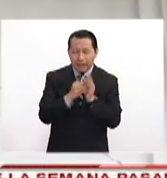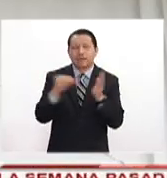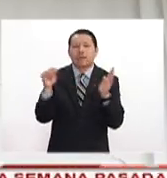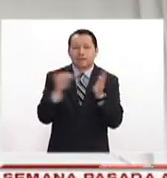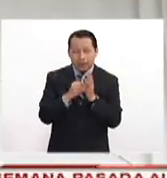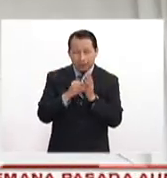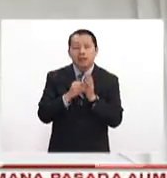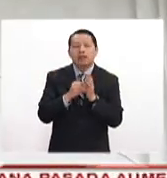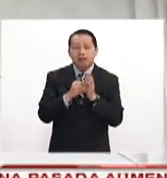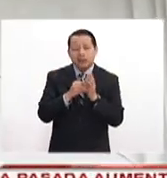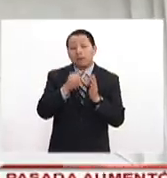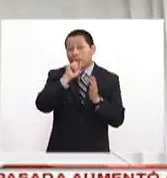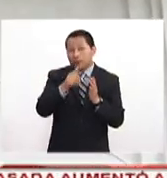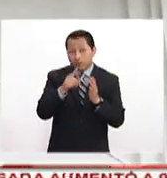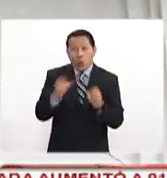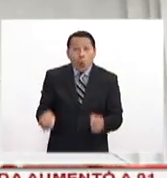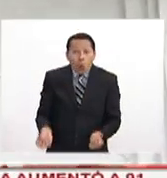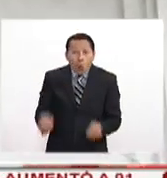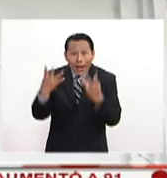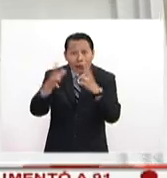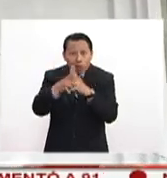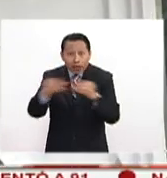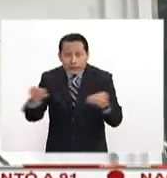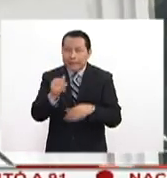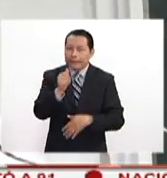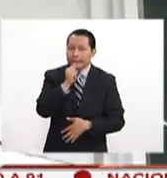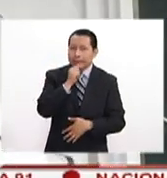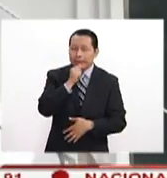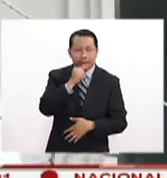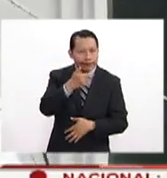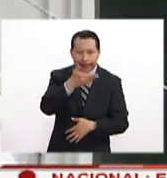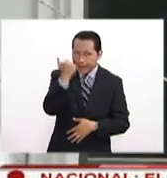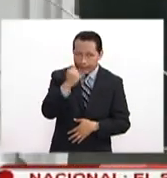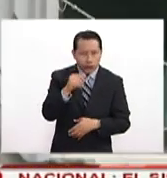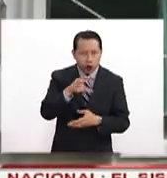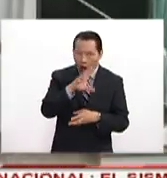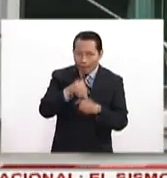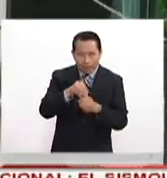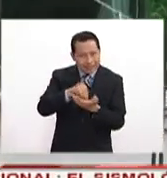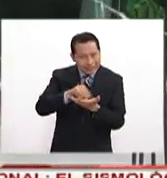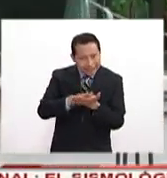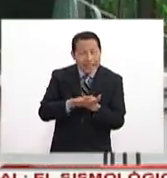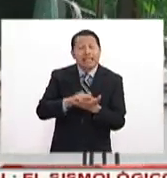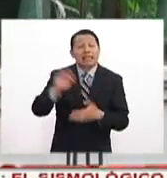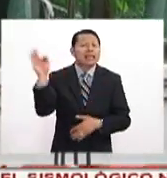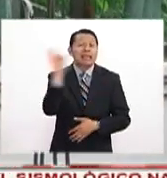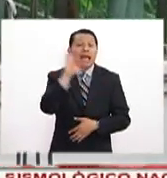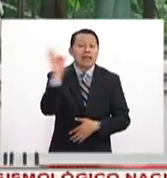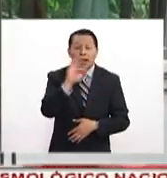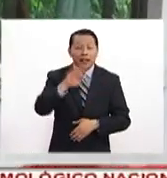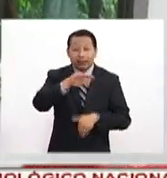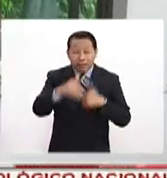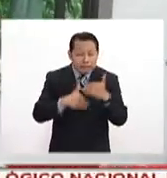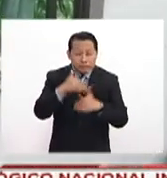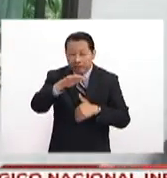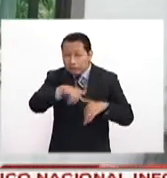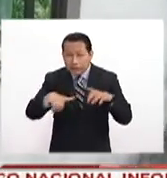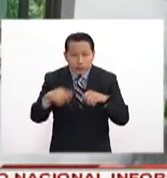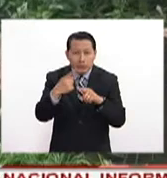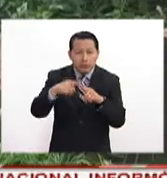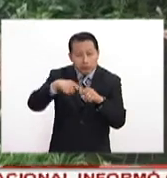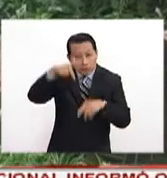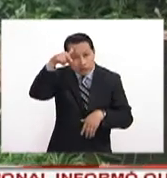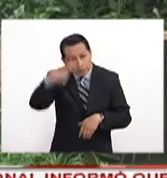se encuentran desaparecidas, por lo cual todavía podría incrementar el número de víctimas mortales que dejó este movimiento